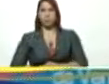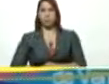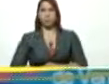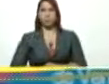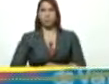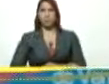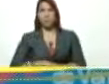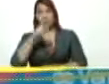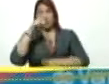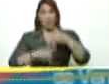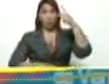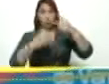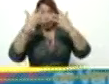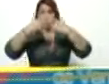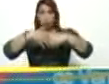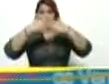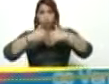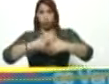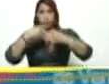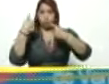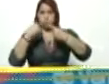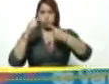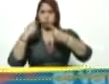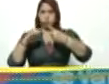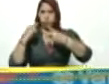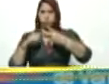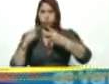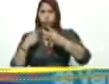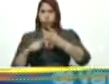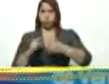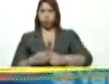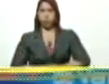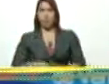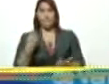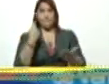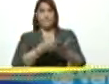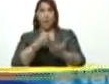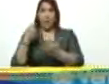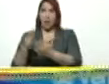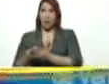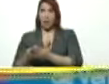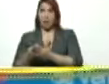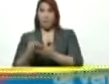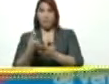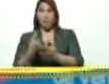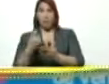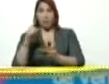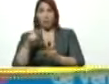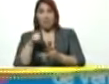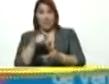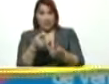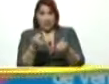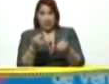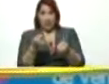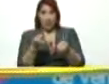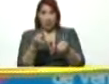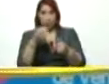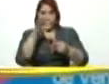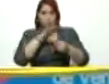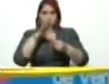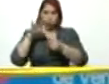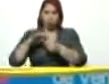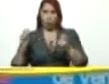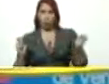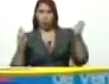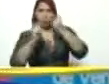La producción industrial diversa, pagar impuestos y esa platica convertida en